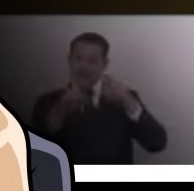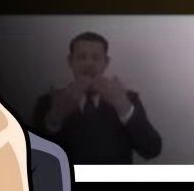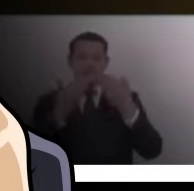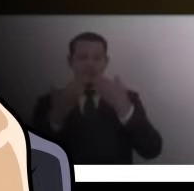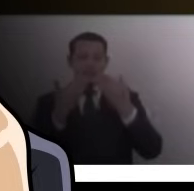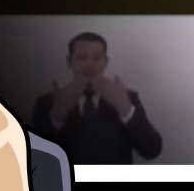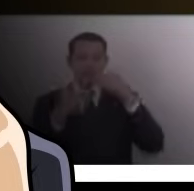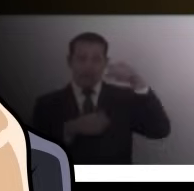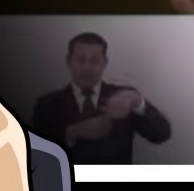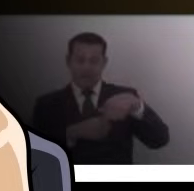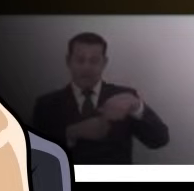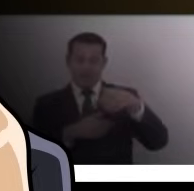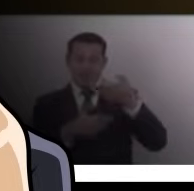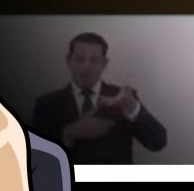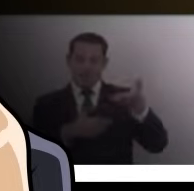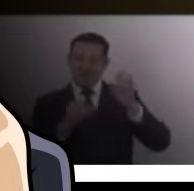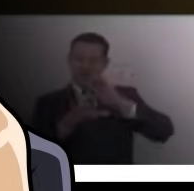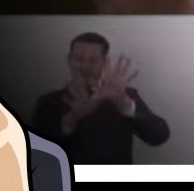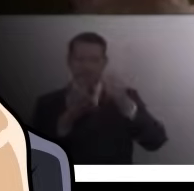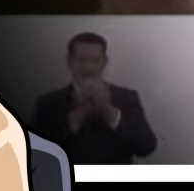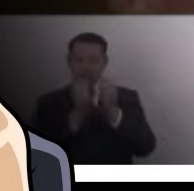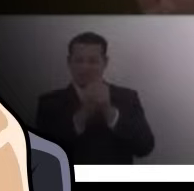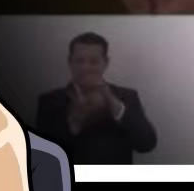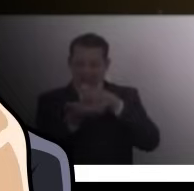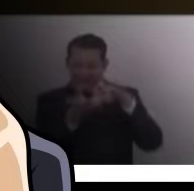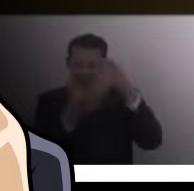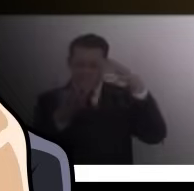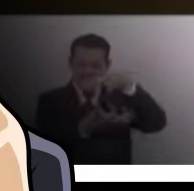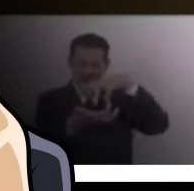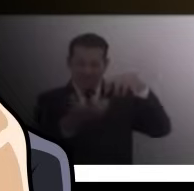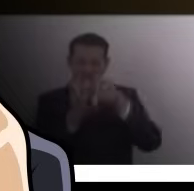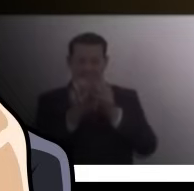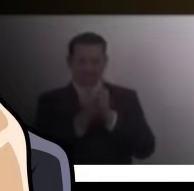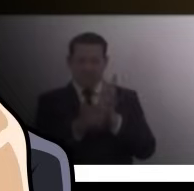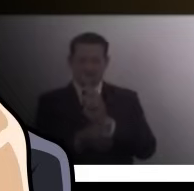he dicho, si aquí la cosa es clara, si aquí no hay que estarse complicando con tanto.